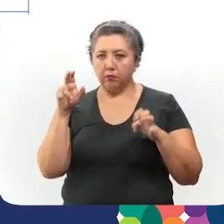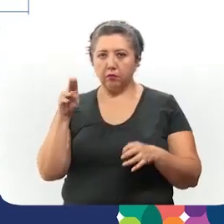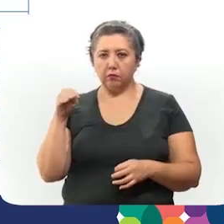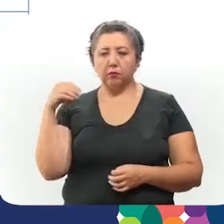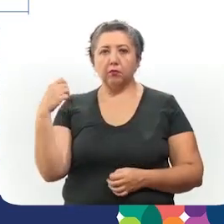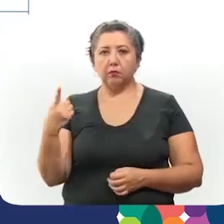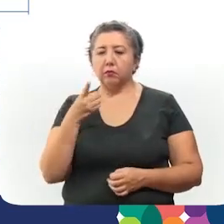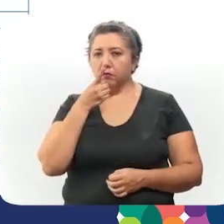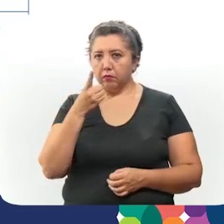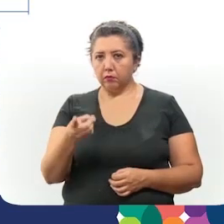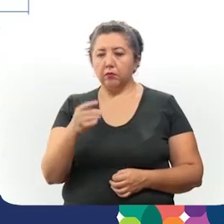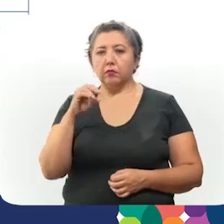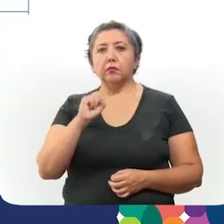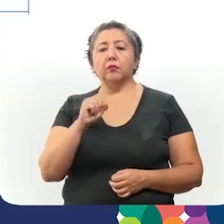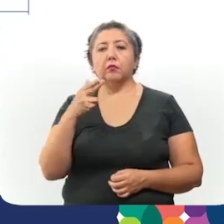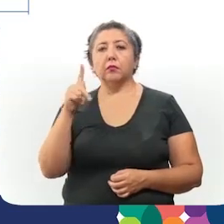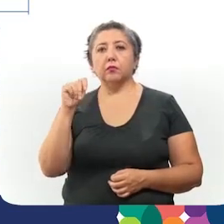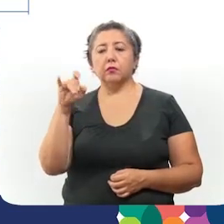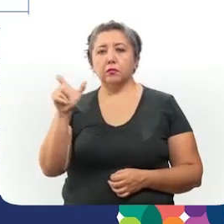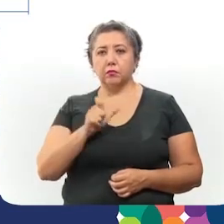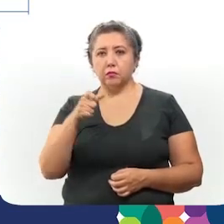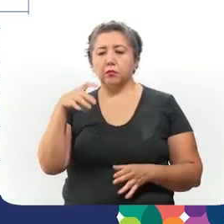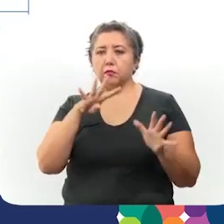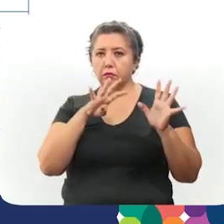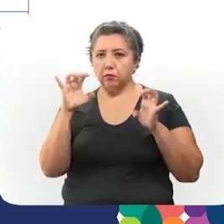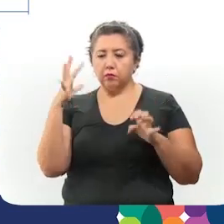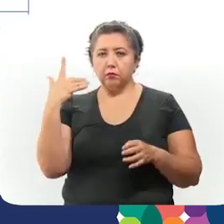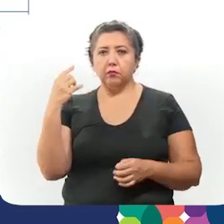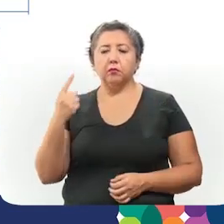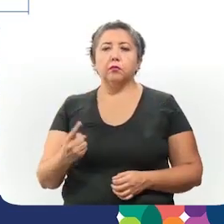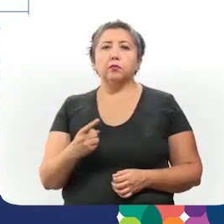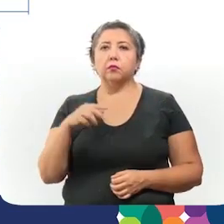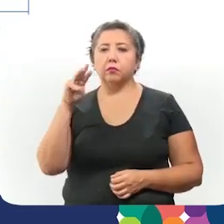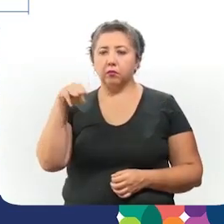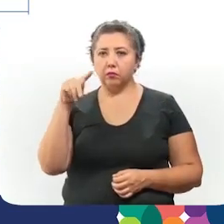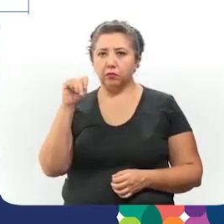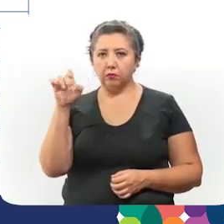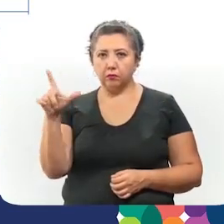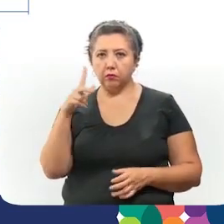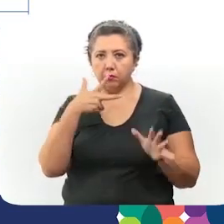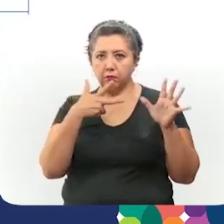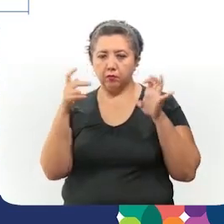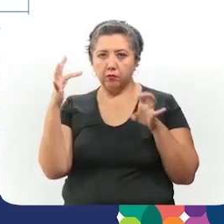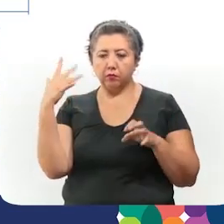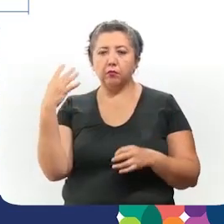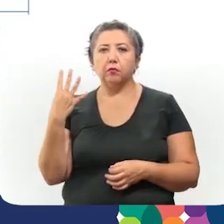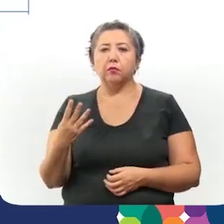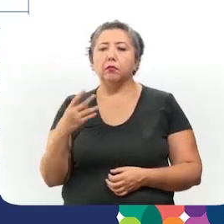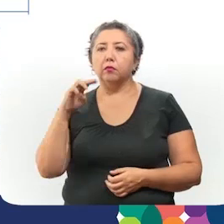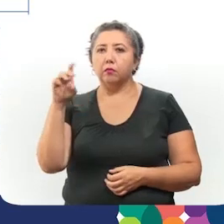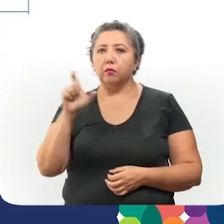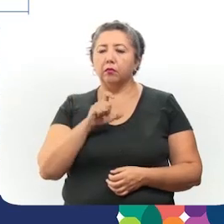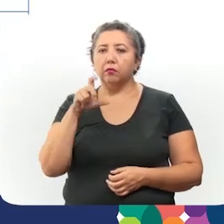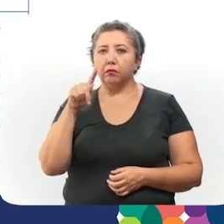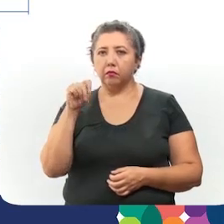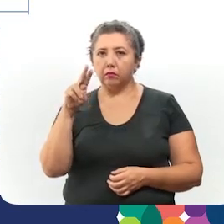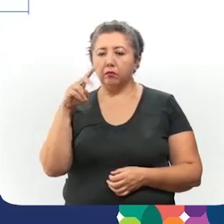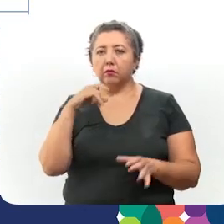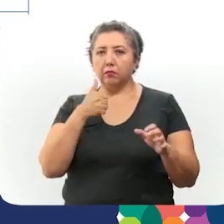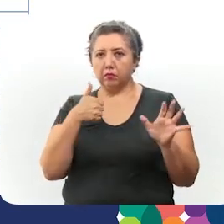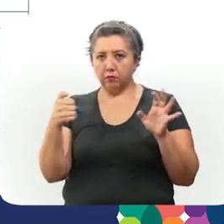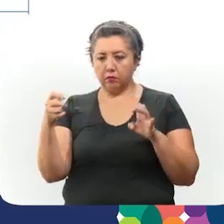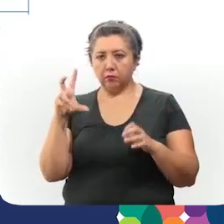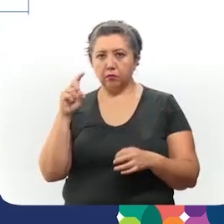Junucmá, 972, Tecash, 951, Motul, 854, Maxcanú,